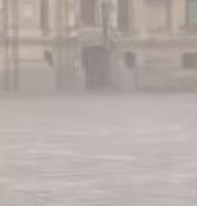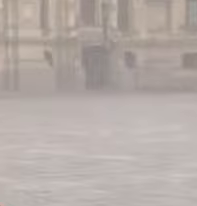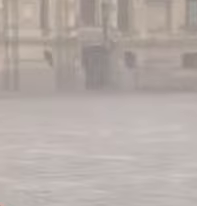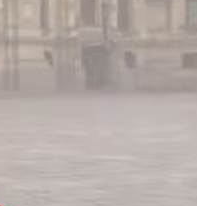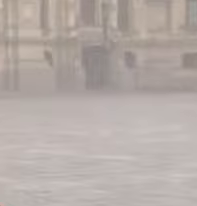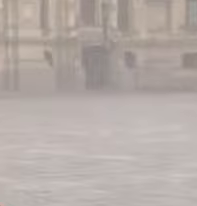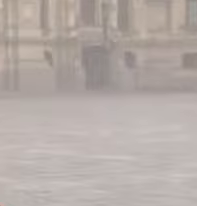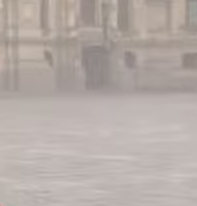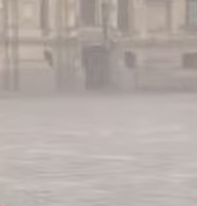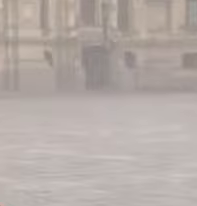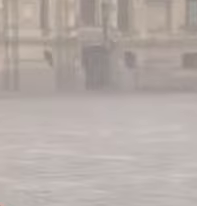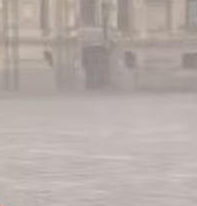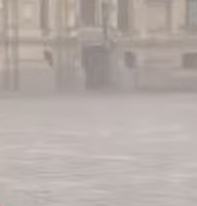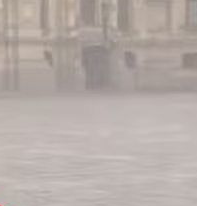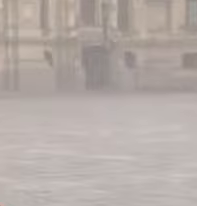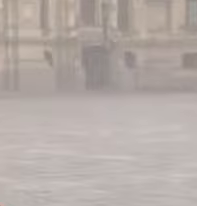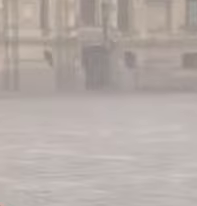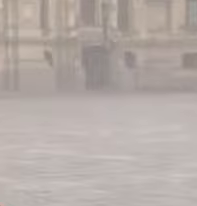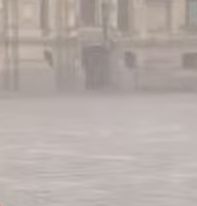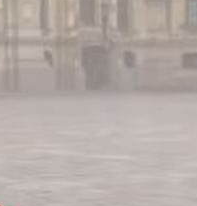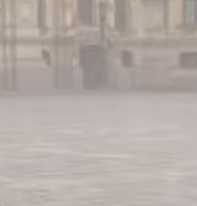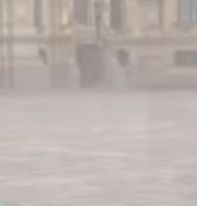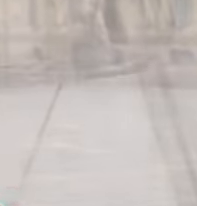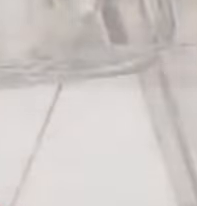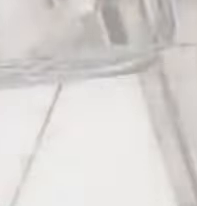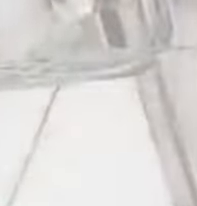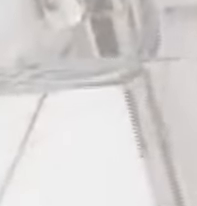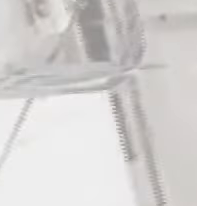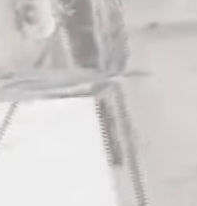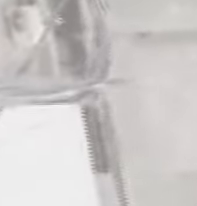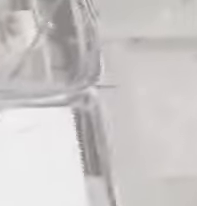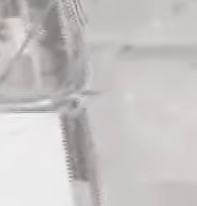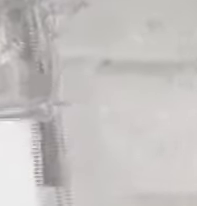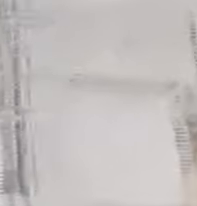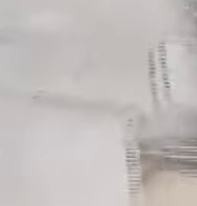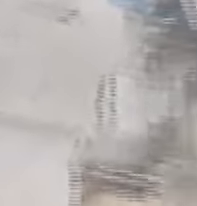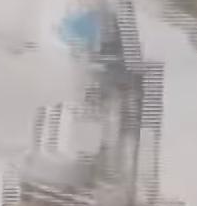El IRTP.